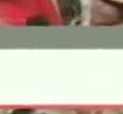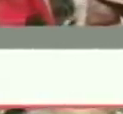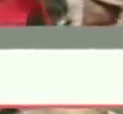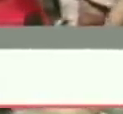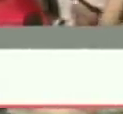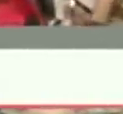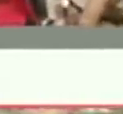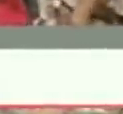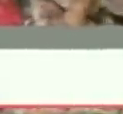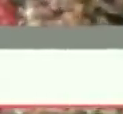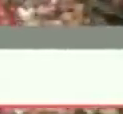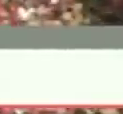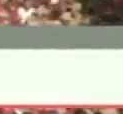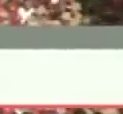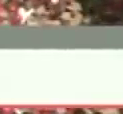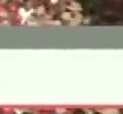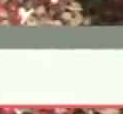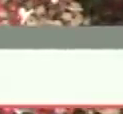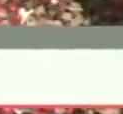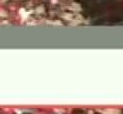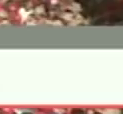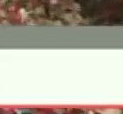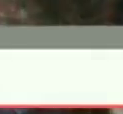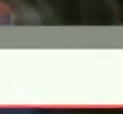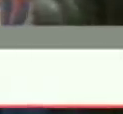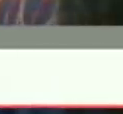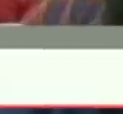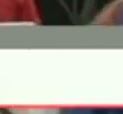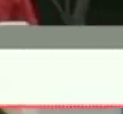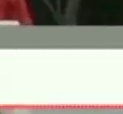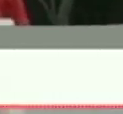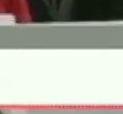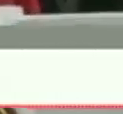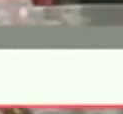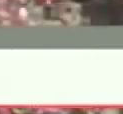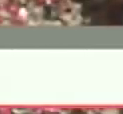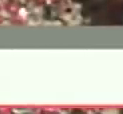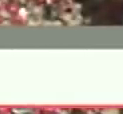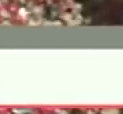Chávez! Muy bien, excelente.